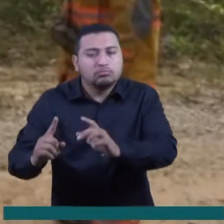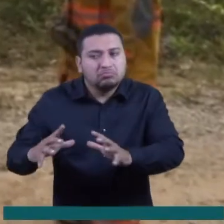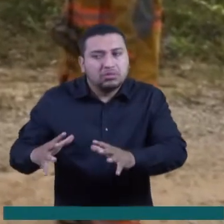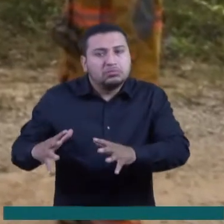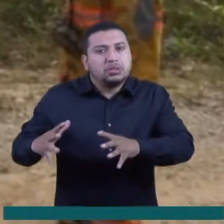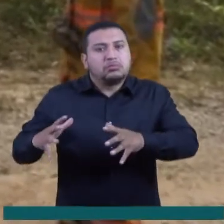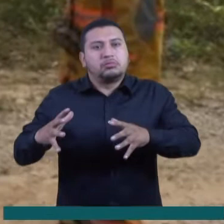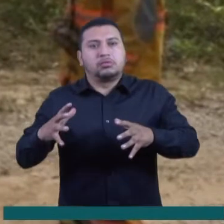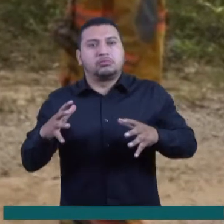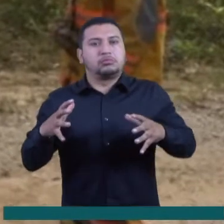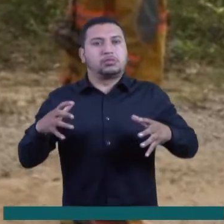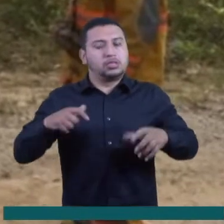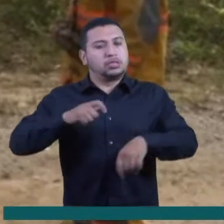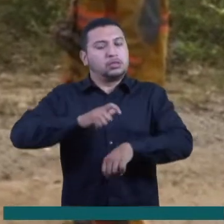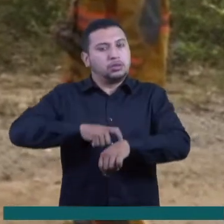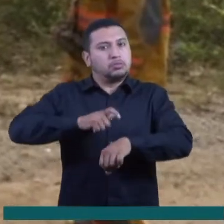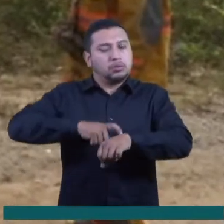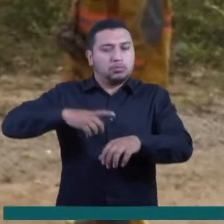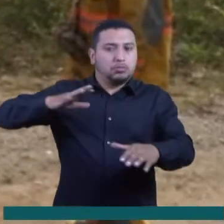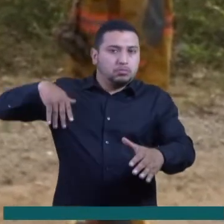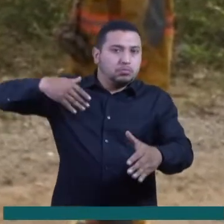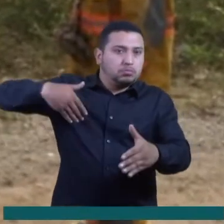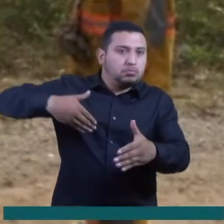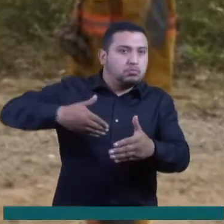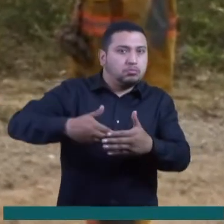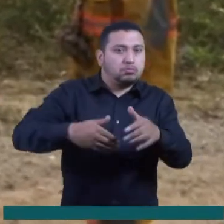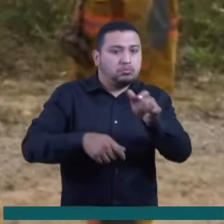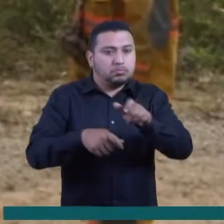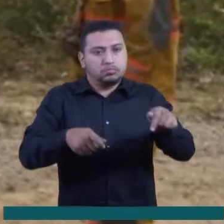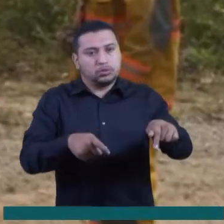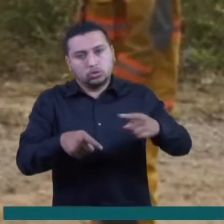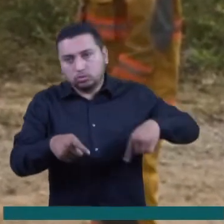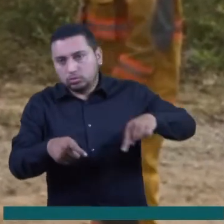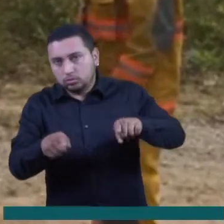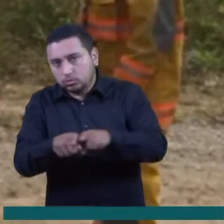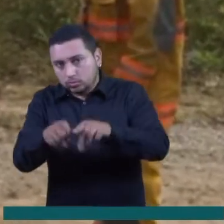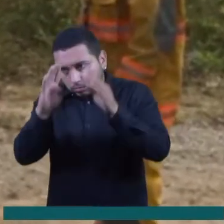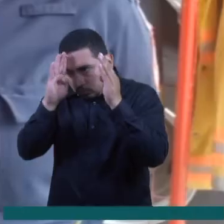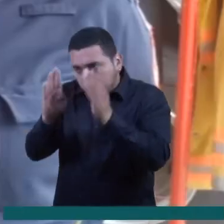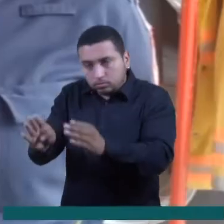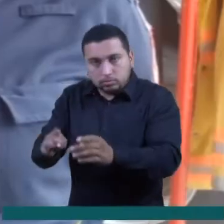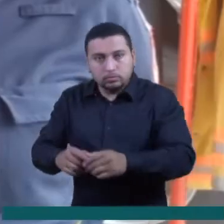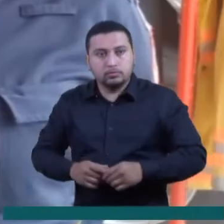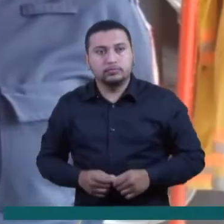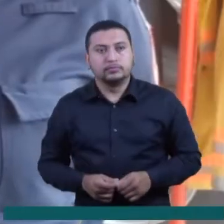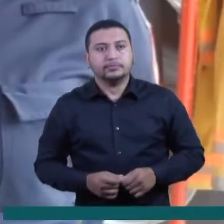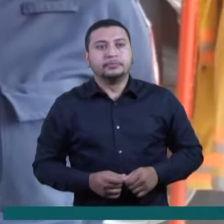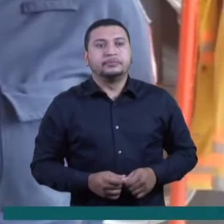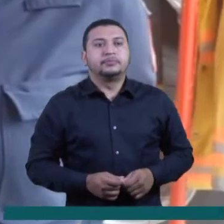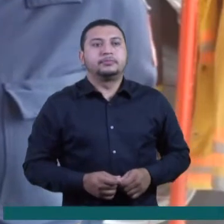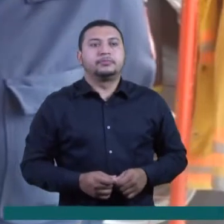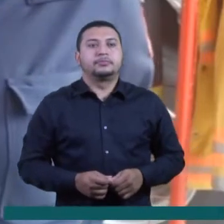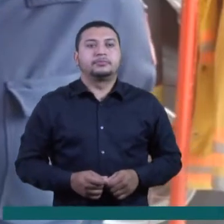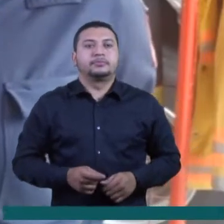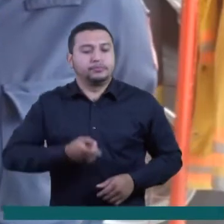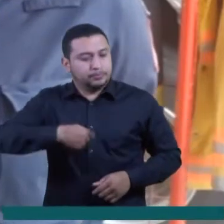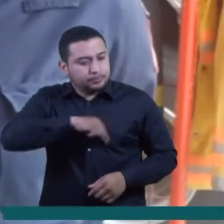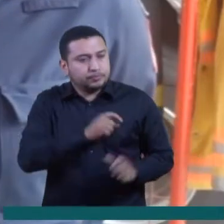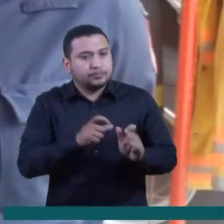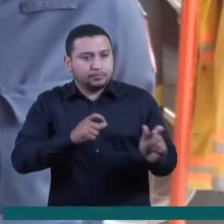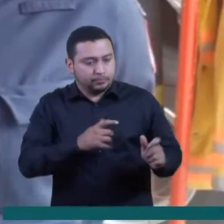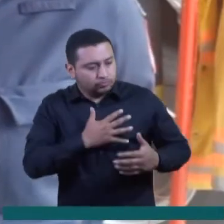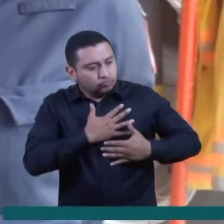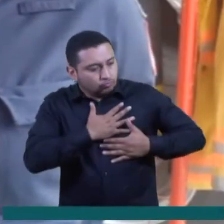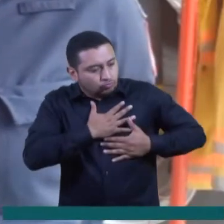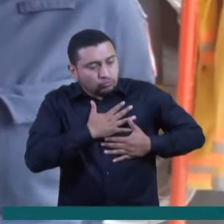gracias al tiempo y disposición de personas que son la base de esta institución y están prestos a servir. Porque voluntad de las personas sí